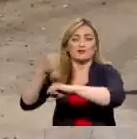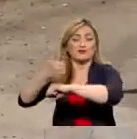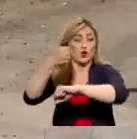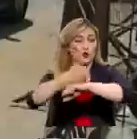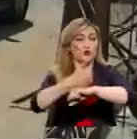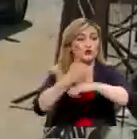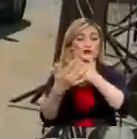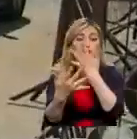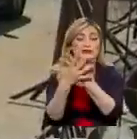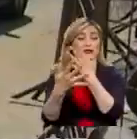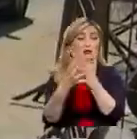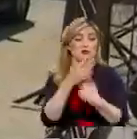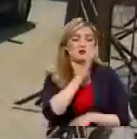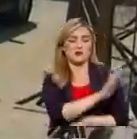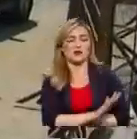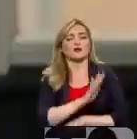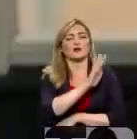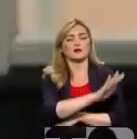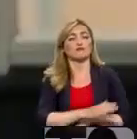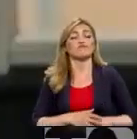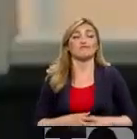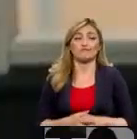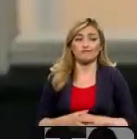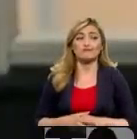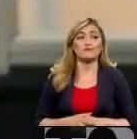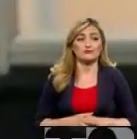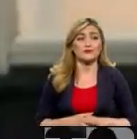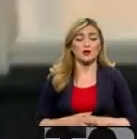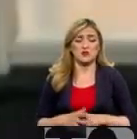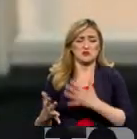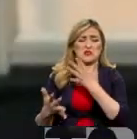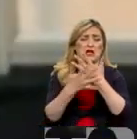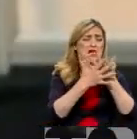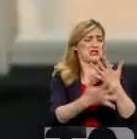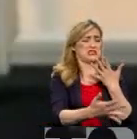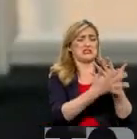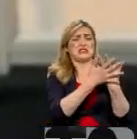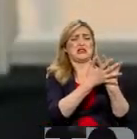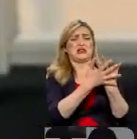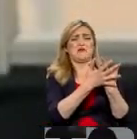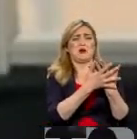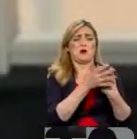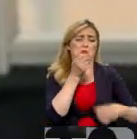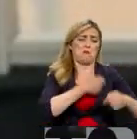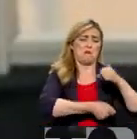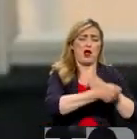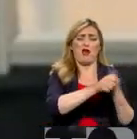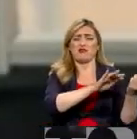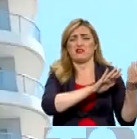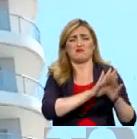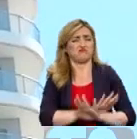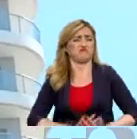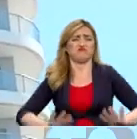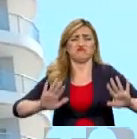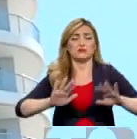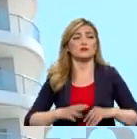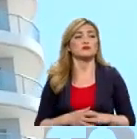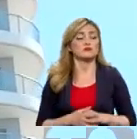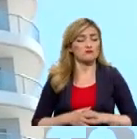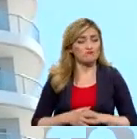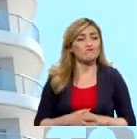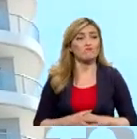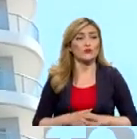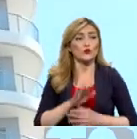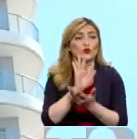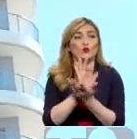de la cárcel que los amenazaban. Si nos encierran en una celda, termina nuestra historia, dice una y otra vez. Además, en varias de